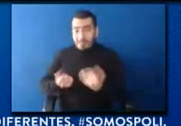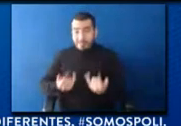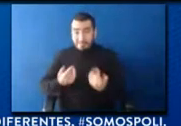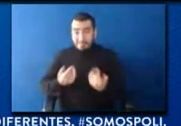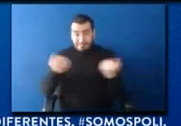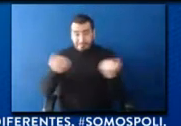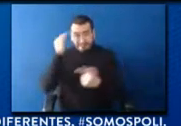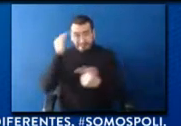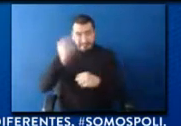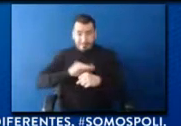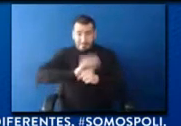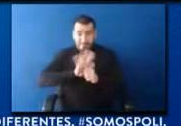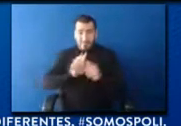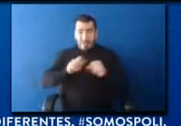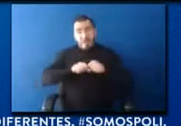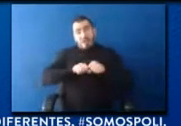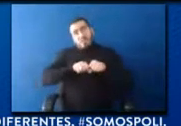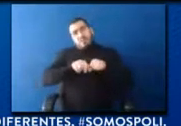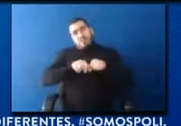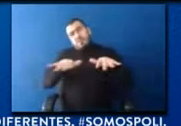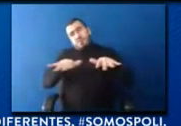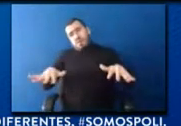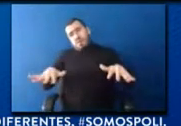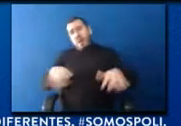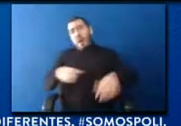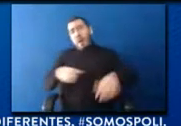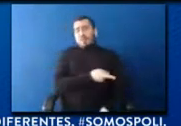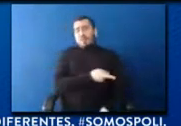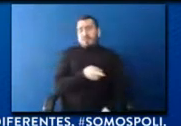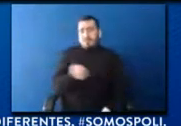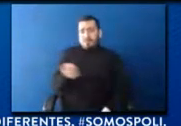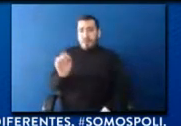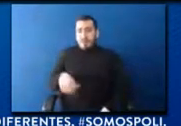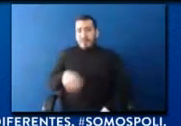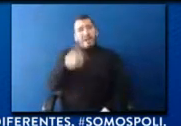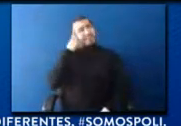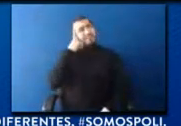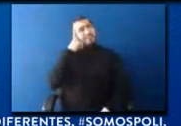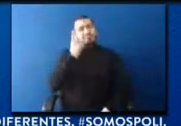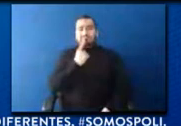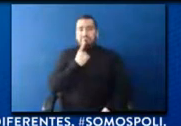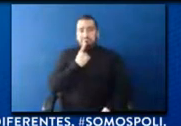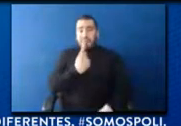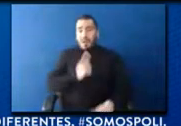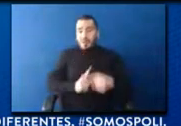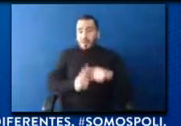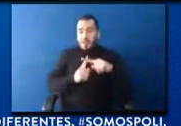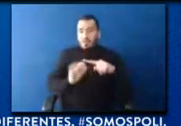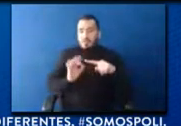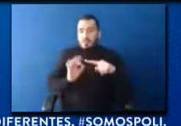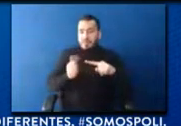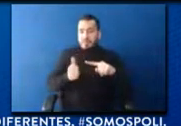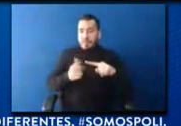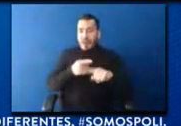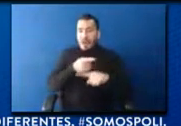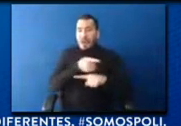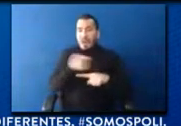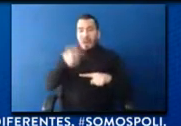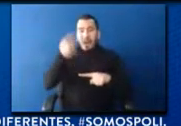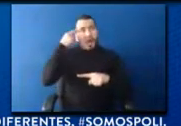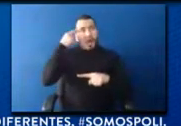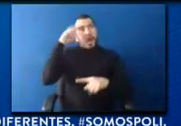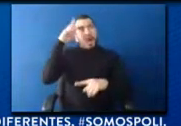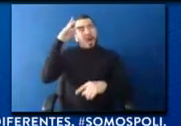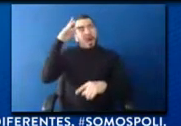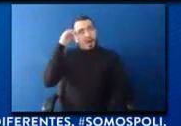trajo, dentro de muchas cosas, algo que podría uno calificar positivo y es que rompimos un mito cultural,